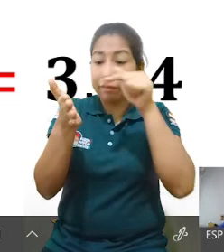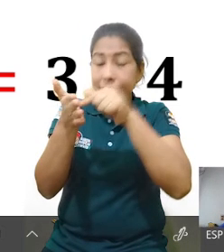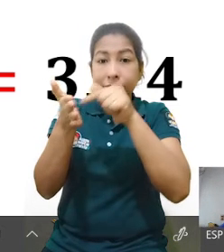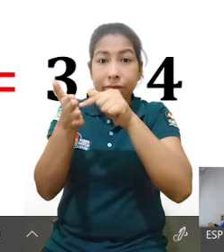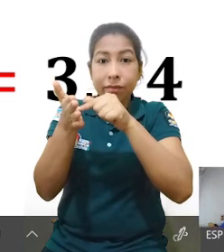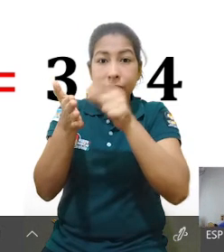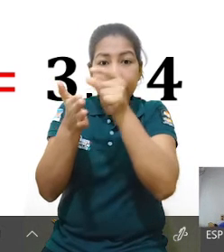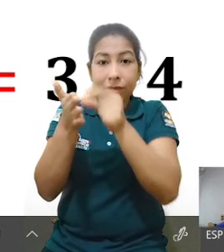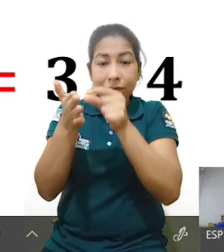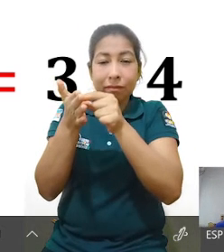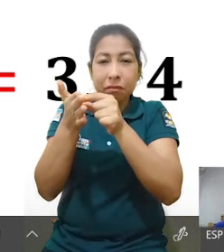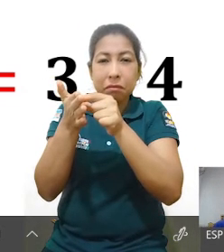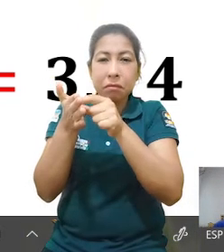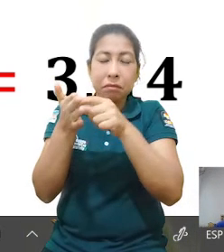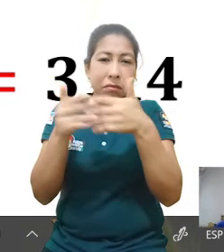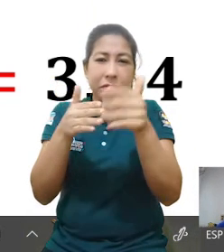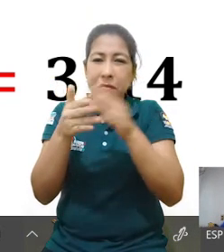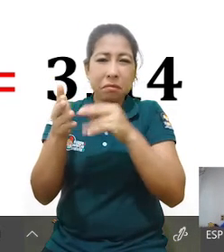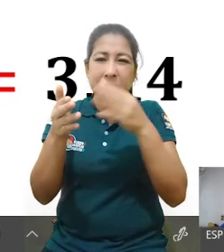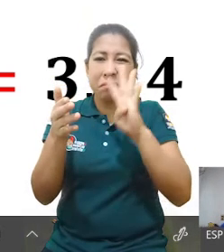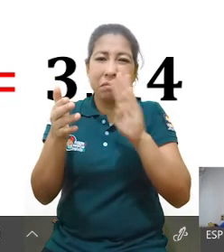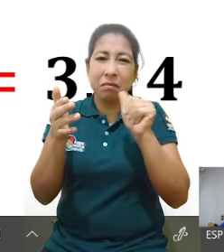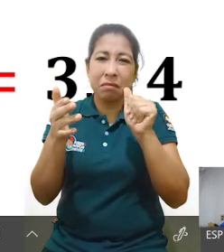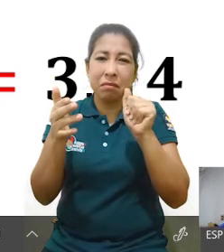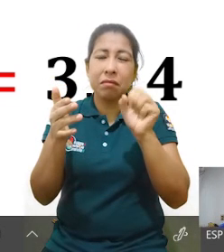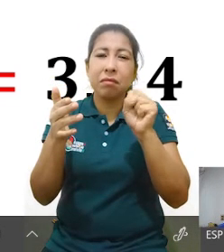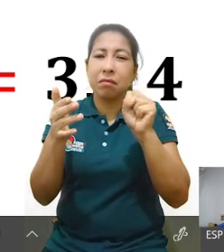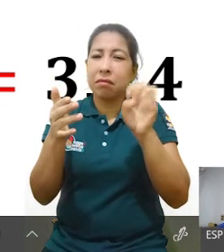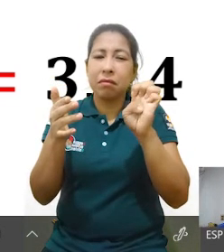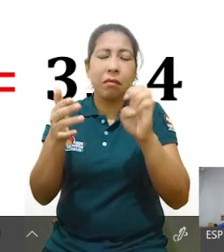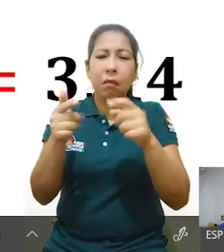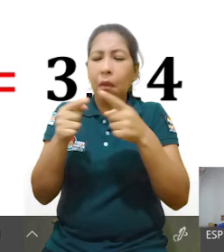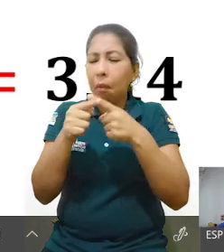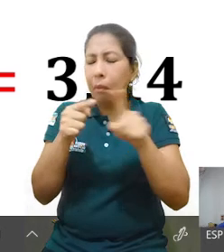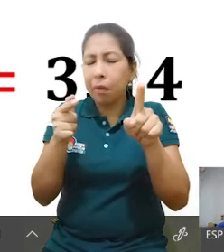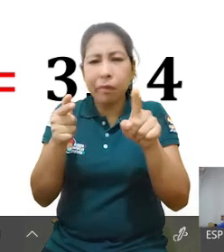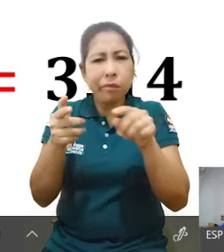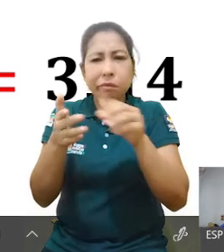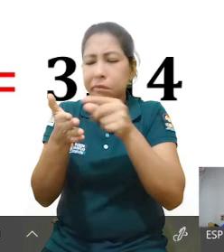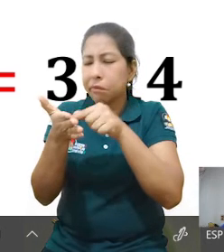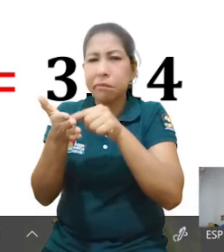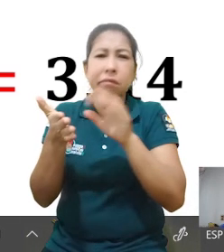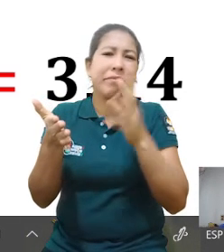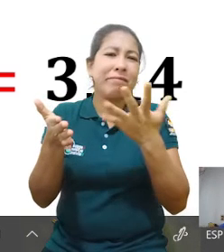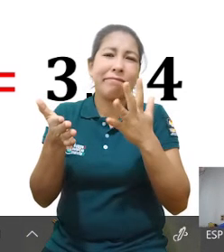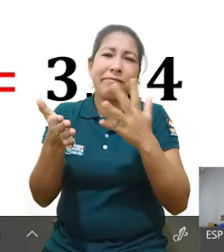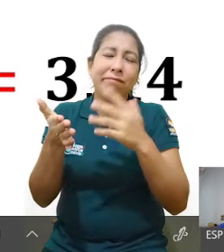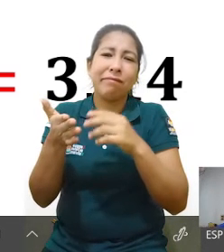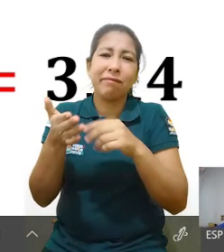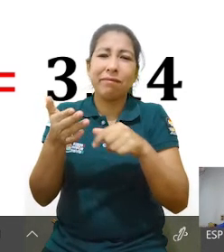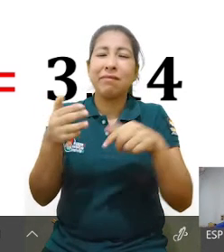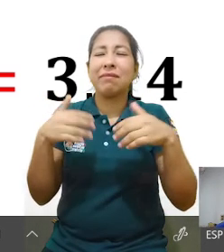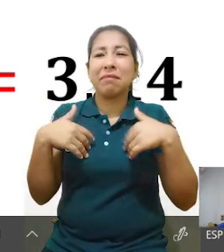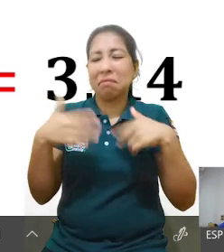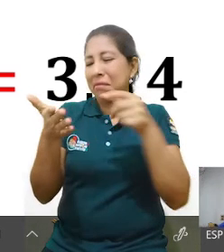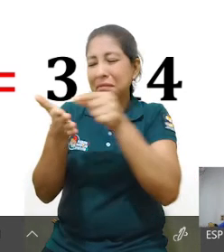base cualquiera, no hace falta realizar un cambio de base. Pero si tu calculadora no posee esta característica y